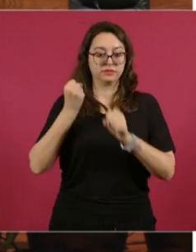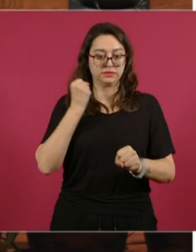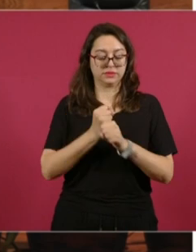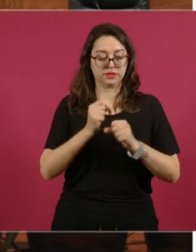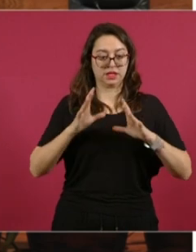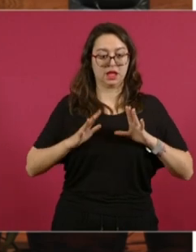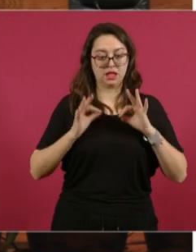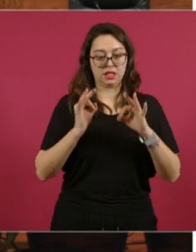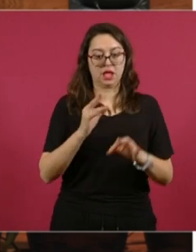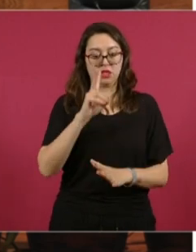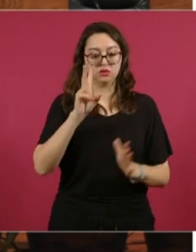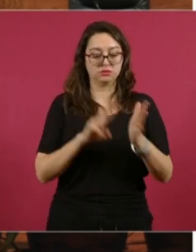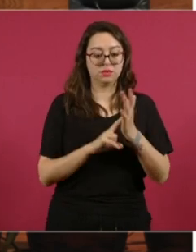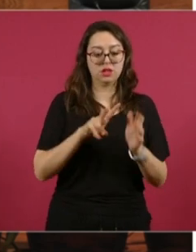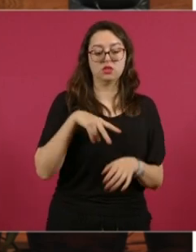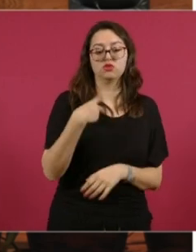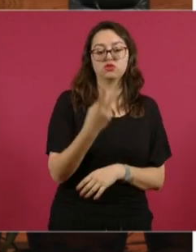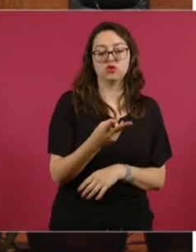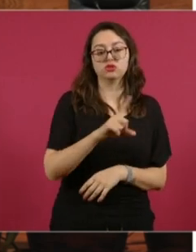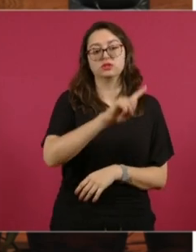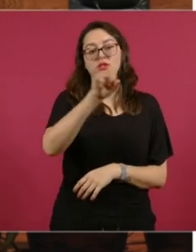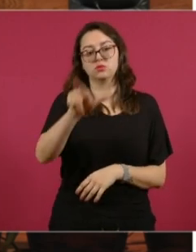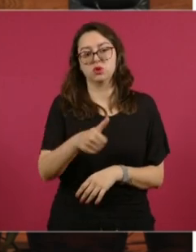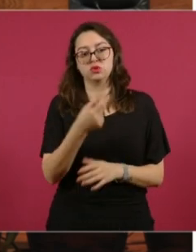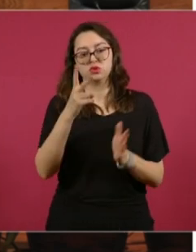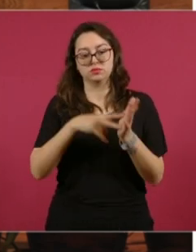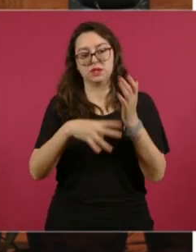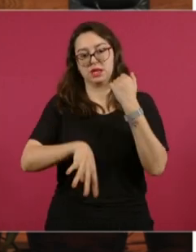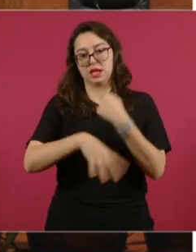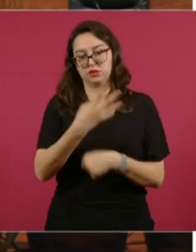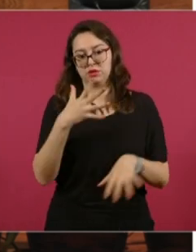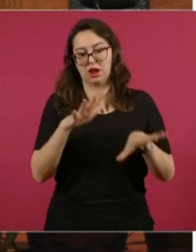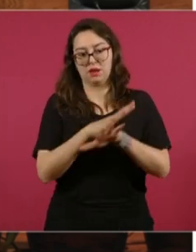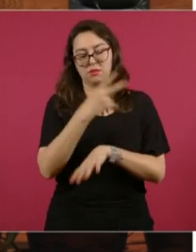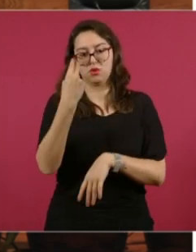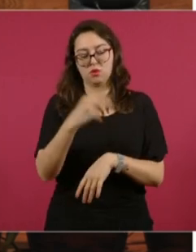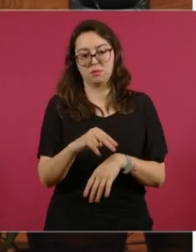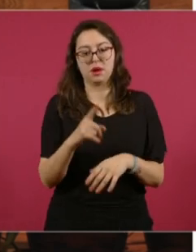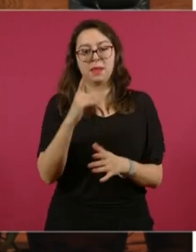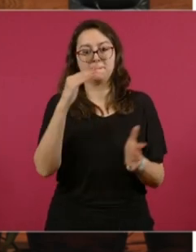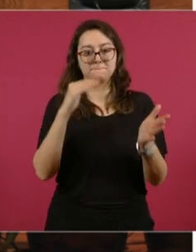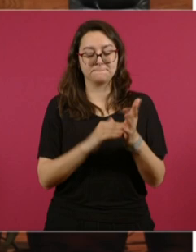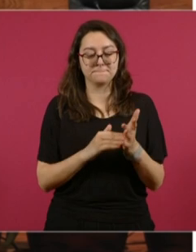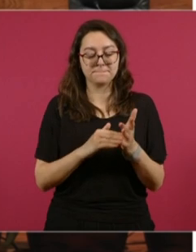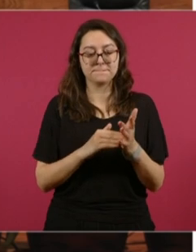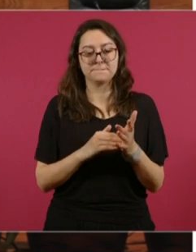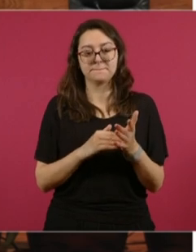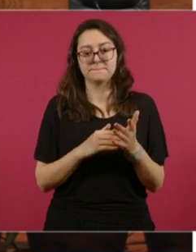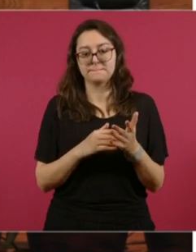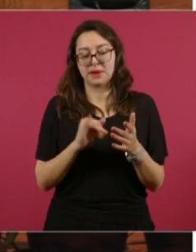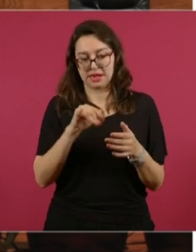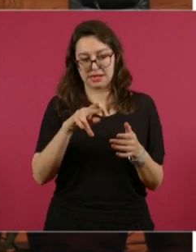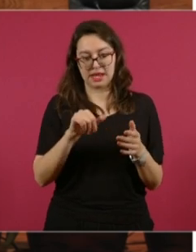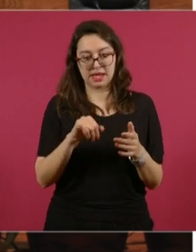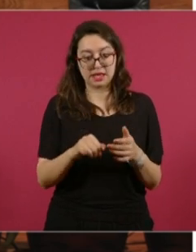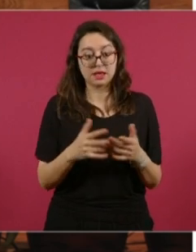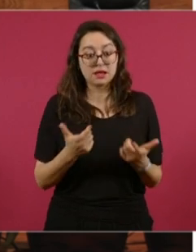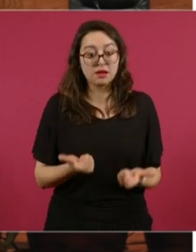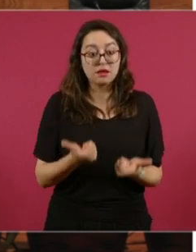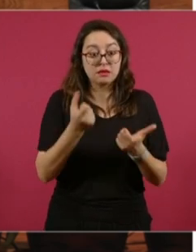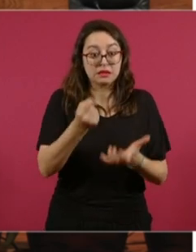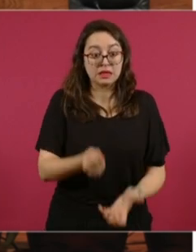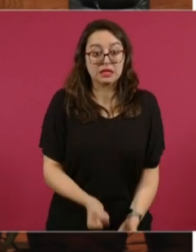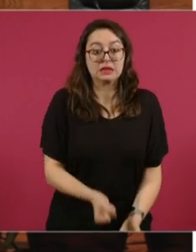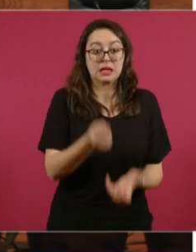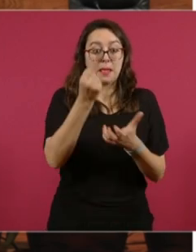el 14 como INAI, cuesta 1.097 millones de pesos. Pero en realidad sabemos que desde su creación pues